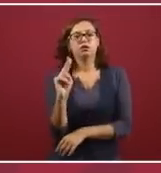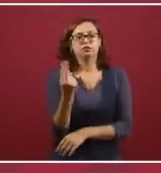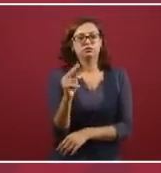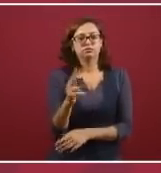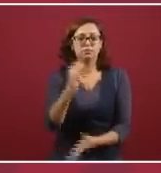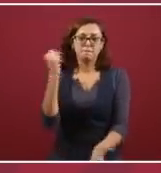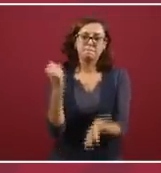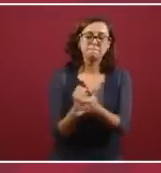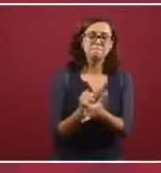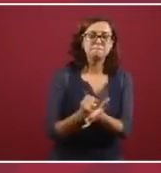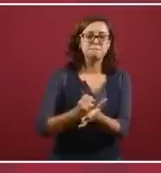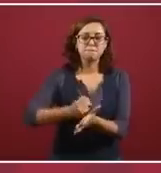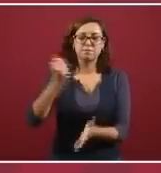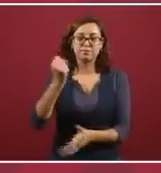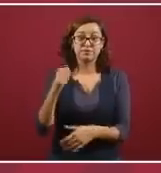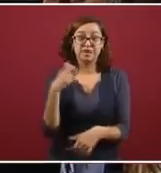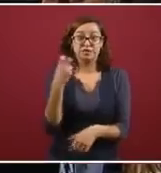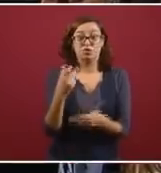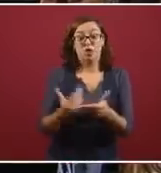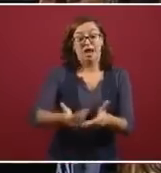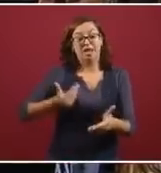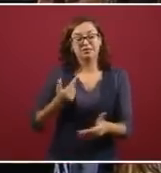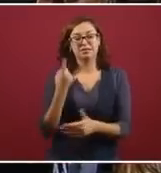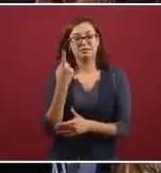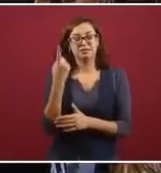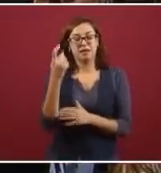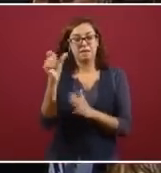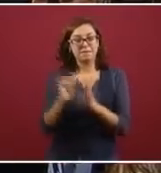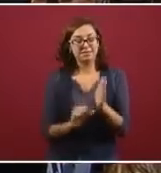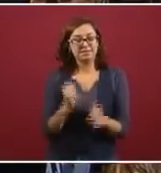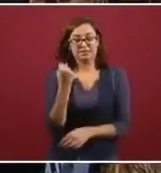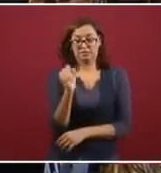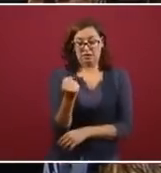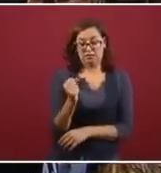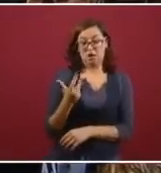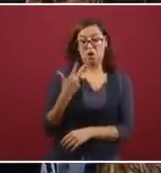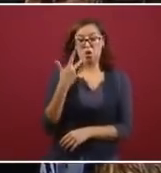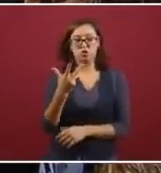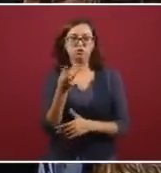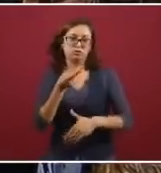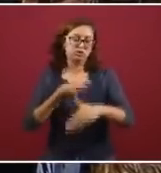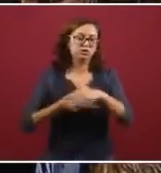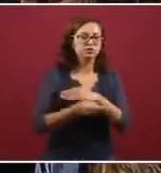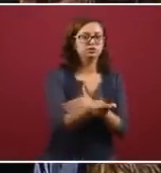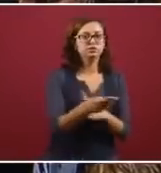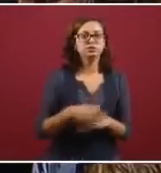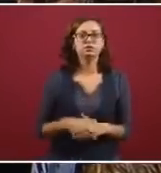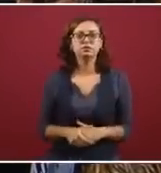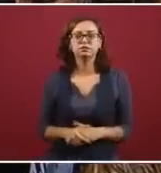eso se presenta el día 8 de septiembre.